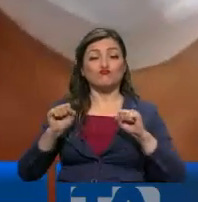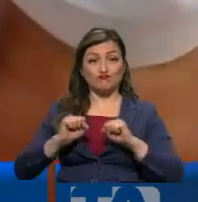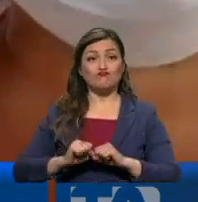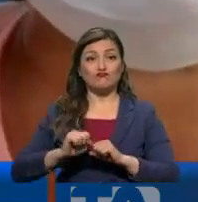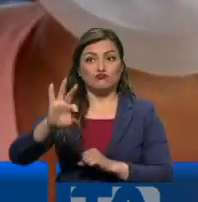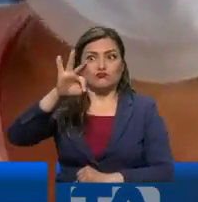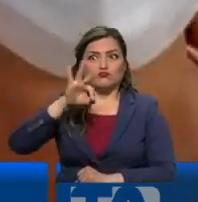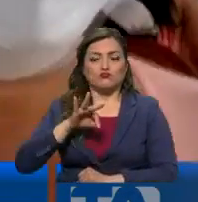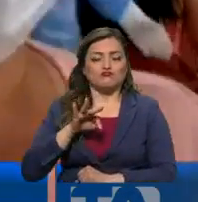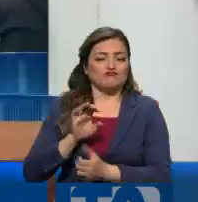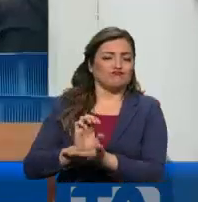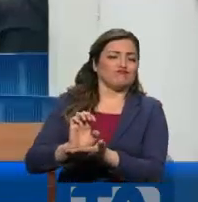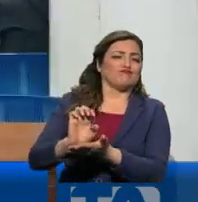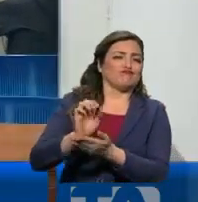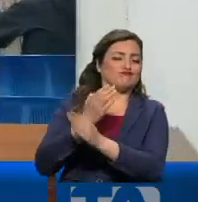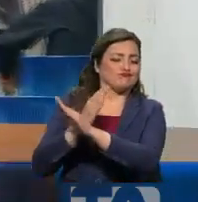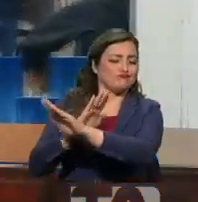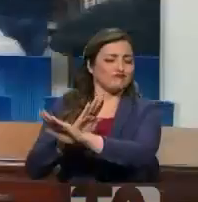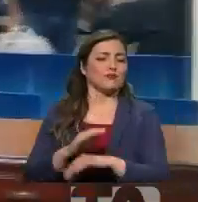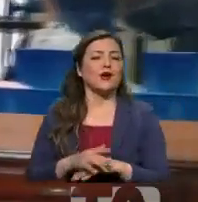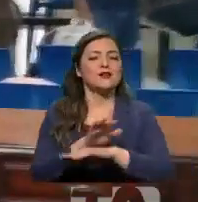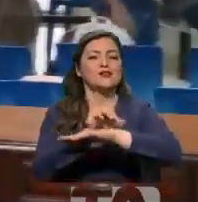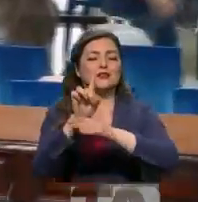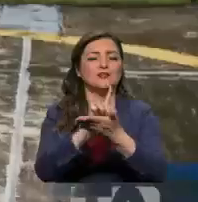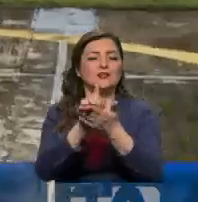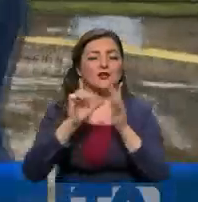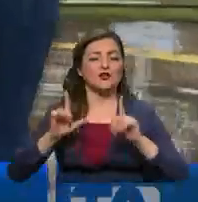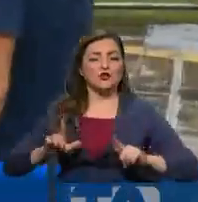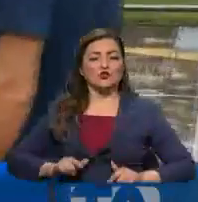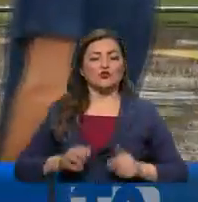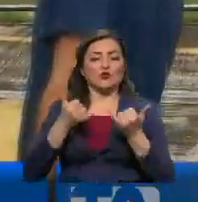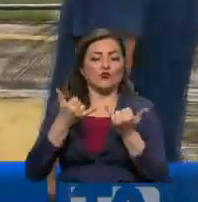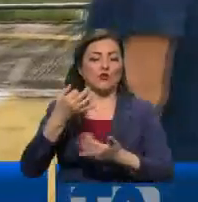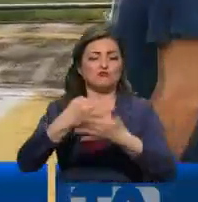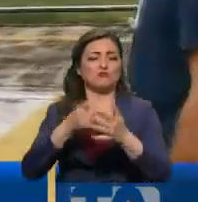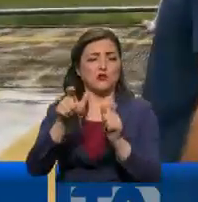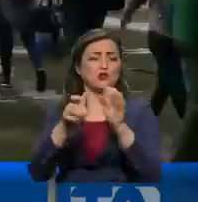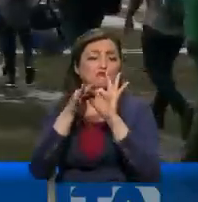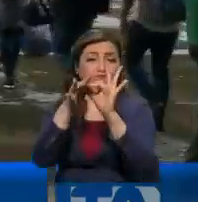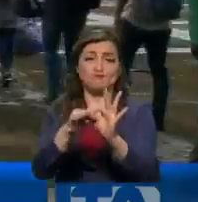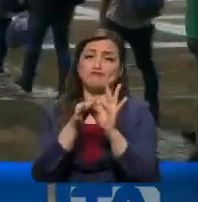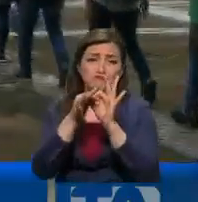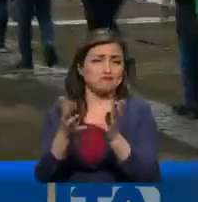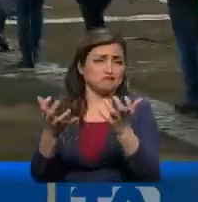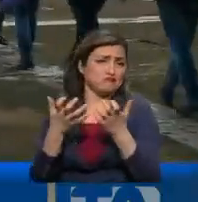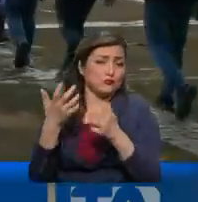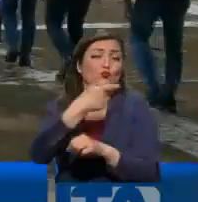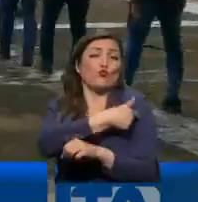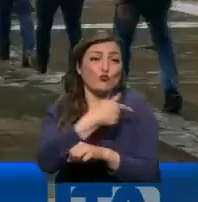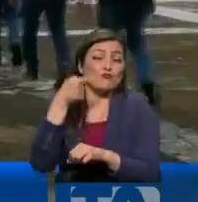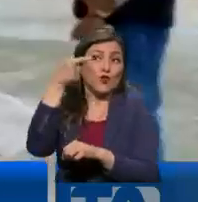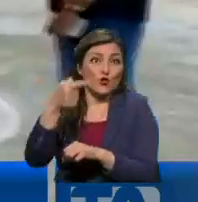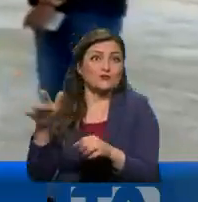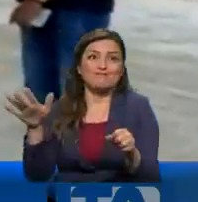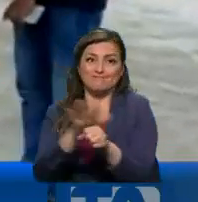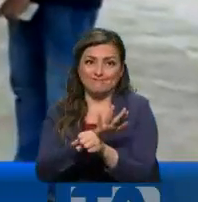el contagio del COVID-19. El director distrital de salud asegura que hasta ahora hay total colaboración de la ciudadanía y que estarían próximos a